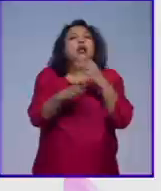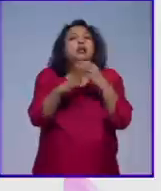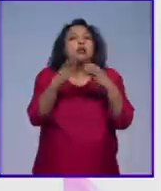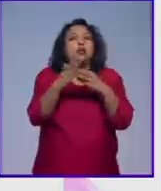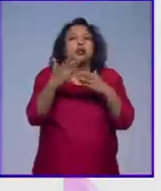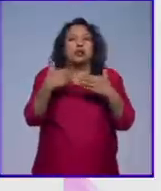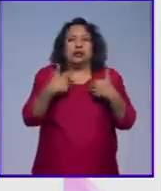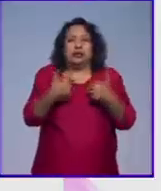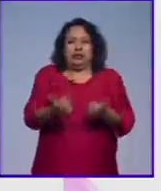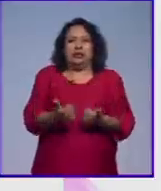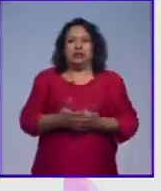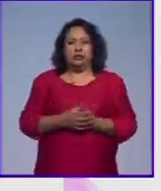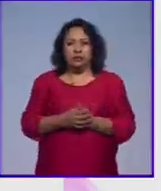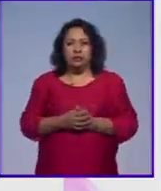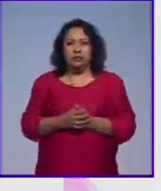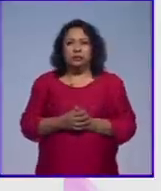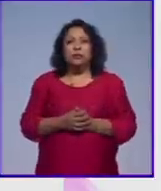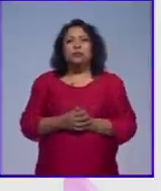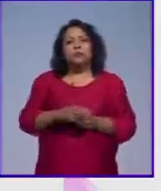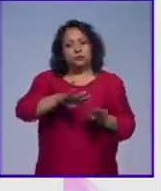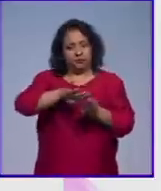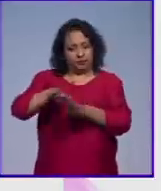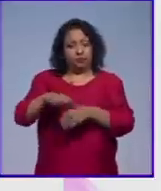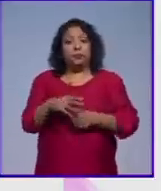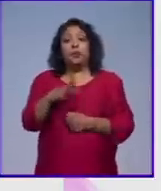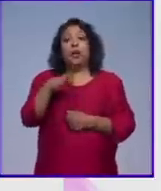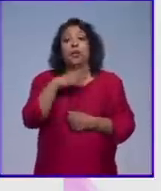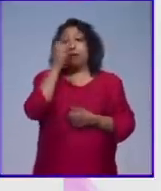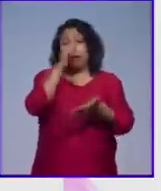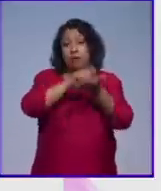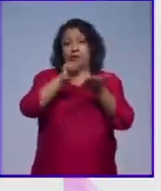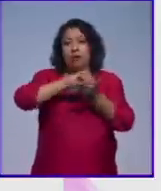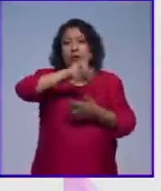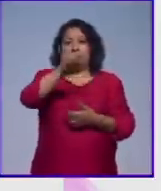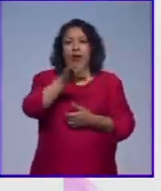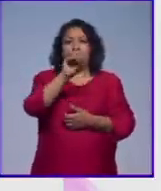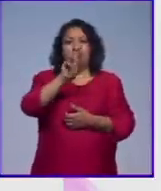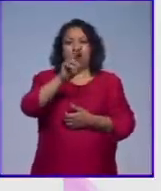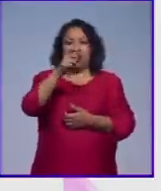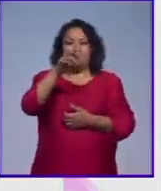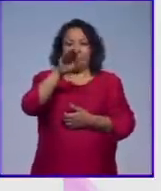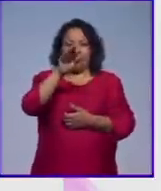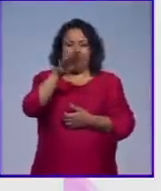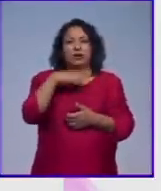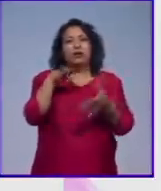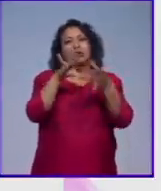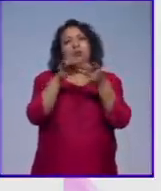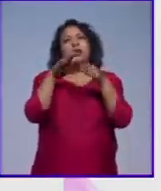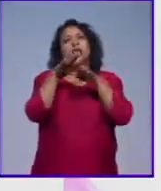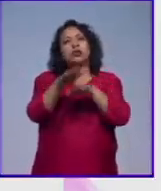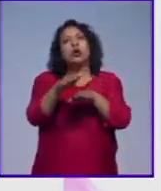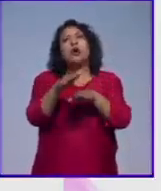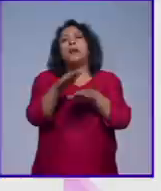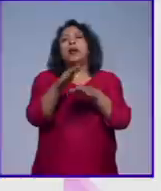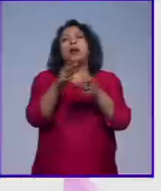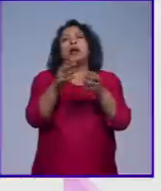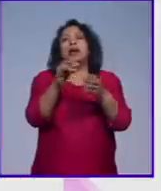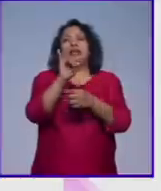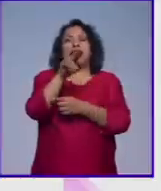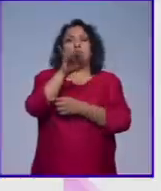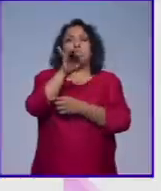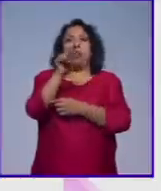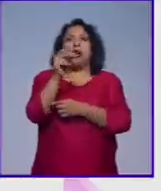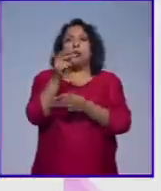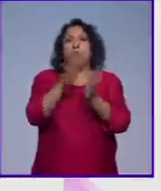definen. Por otra parte, el escritor Jorge Fernández Granados platicó sobre Lo Innumerable, su libro